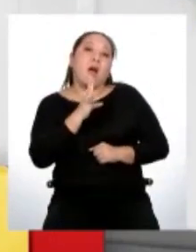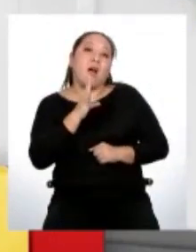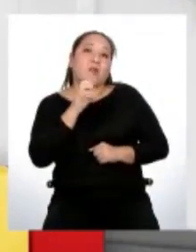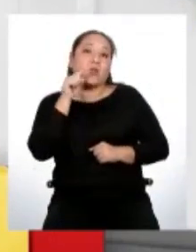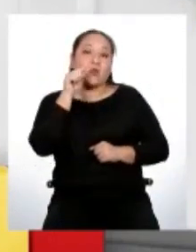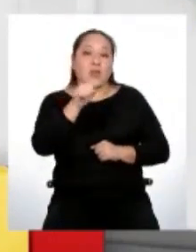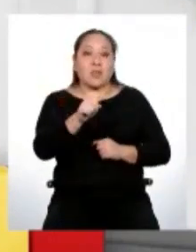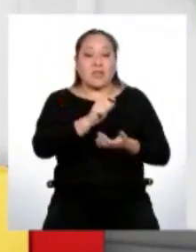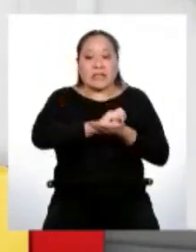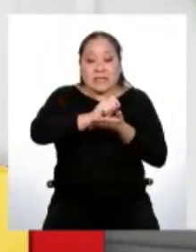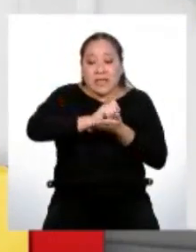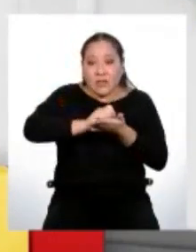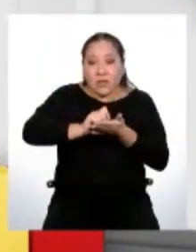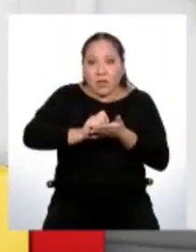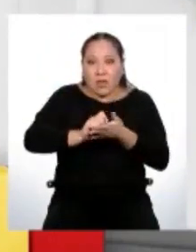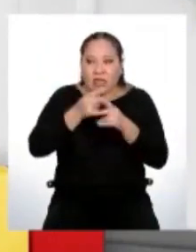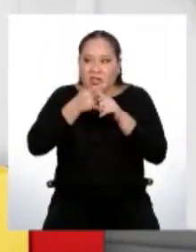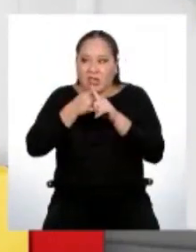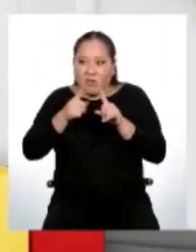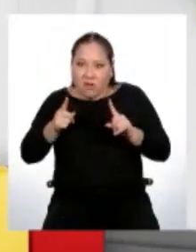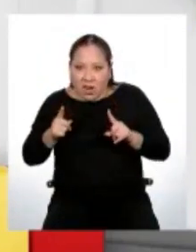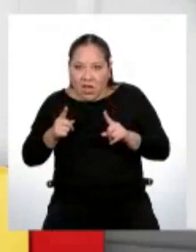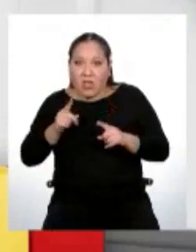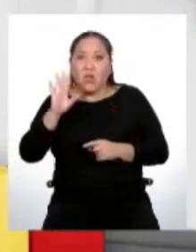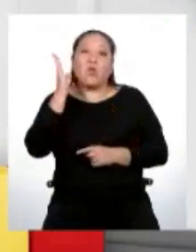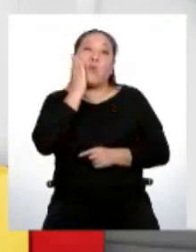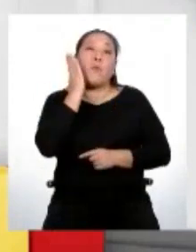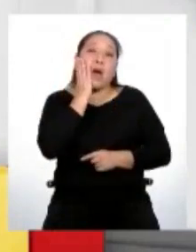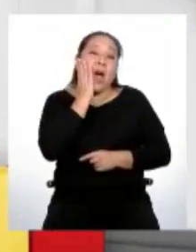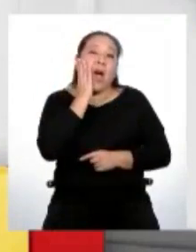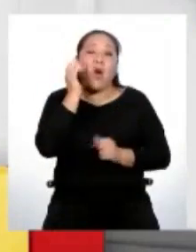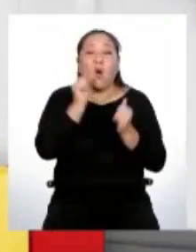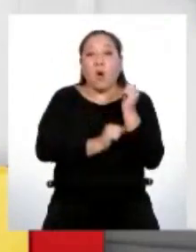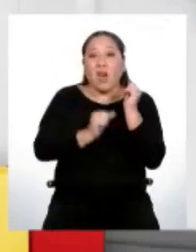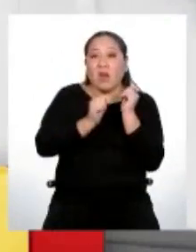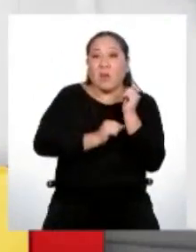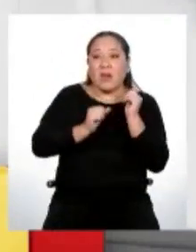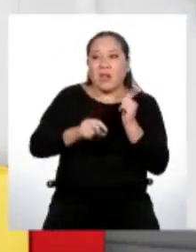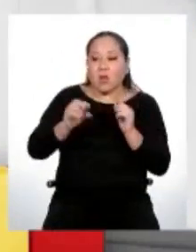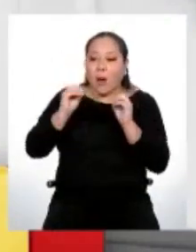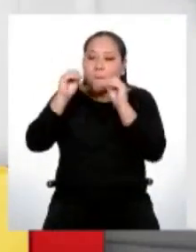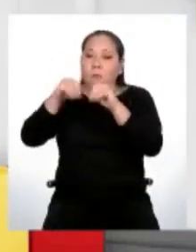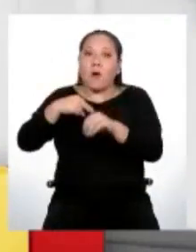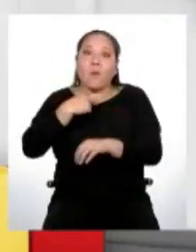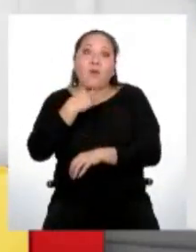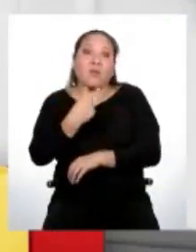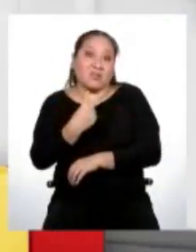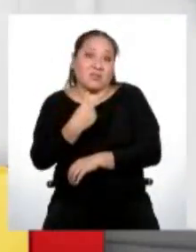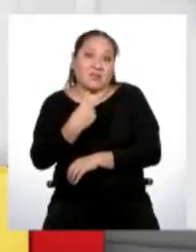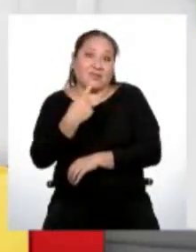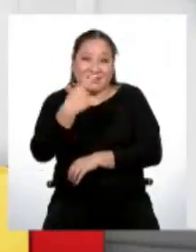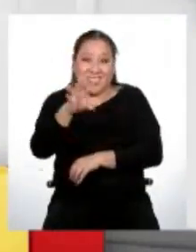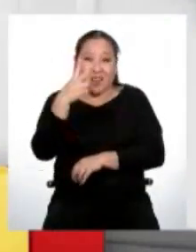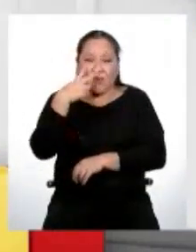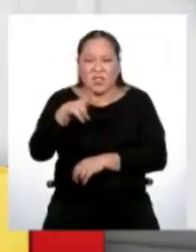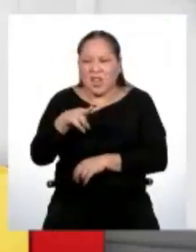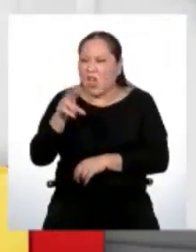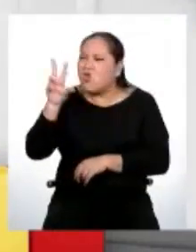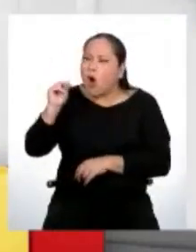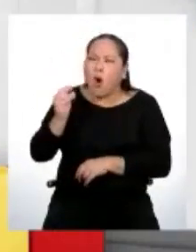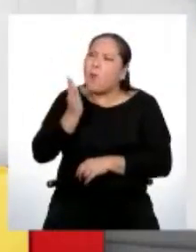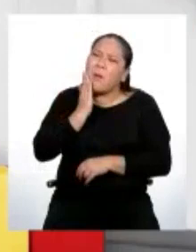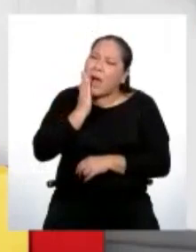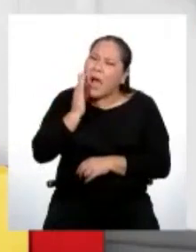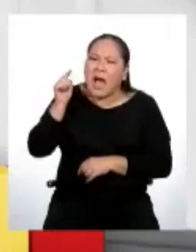escribiendo y otra muy distinta es cuando tu mamá o tu hermanito les dan una voz. Seguro más de uno ya habrá dicho, no mamá,